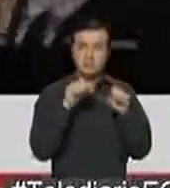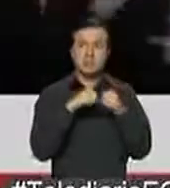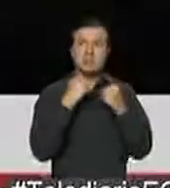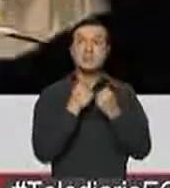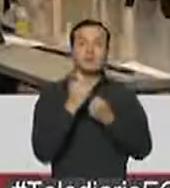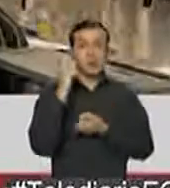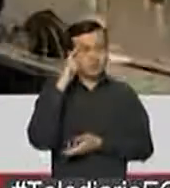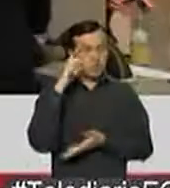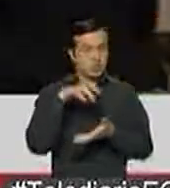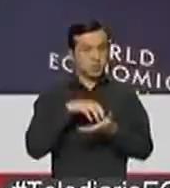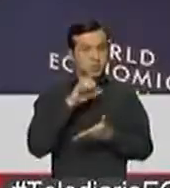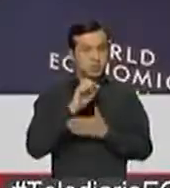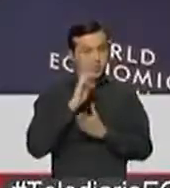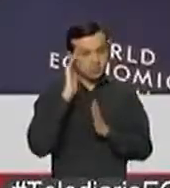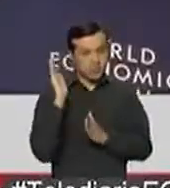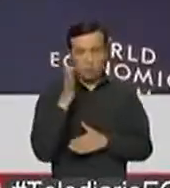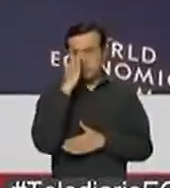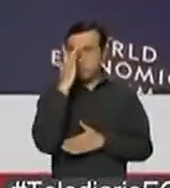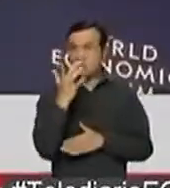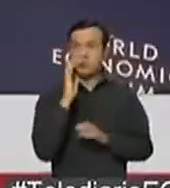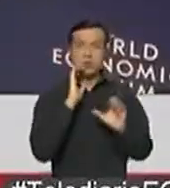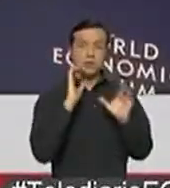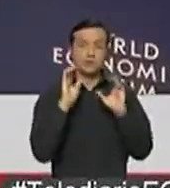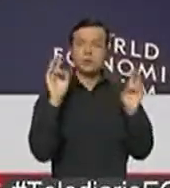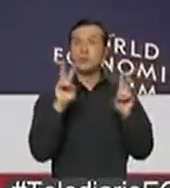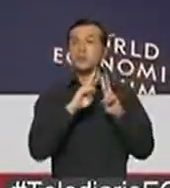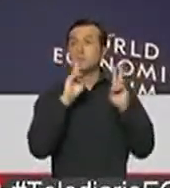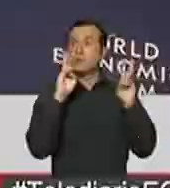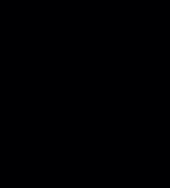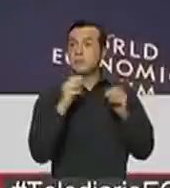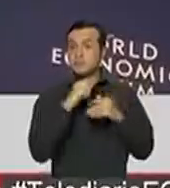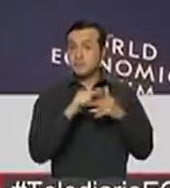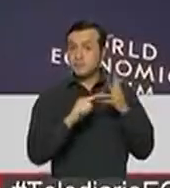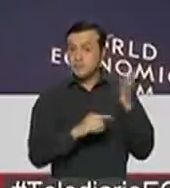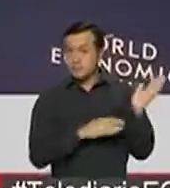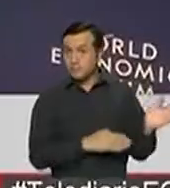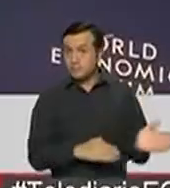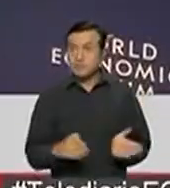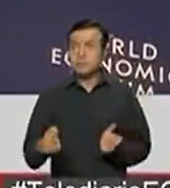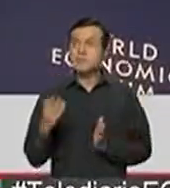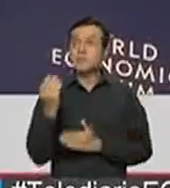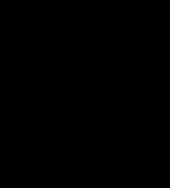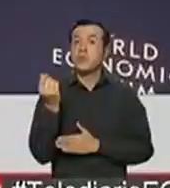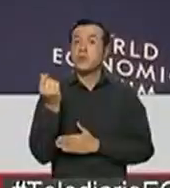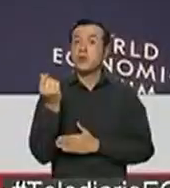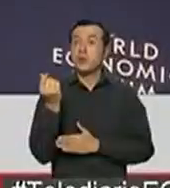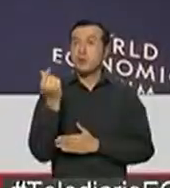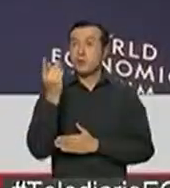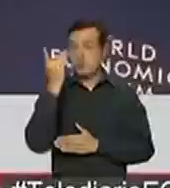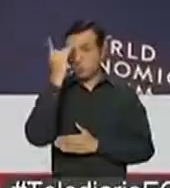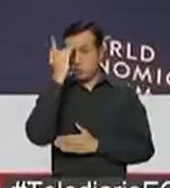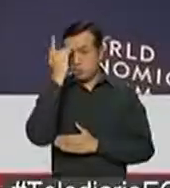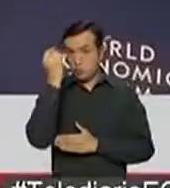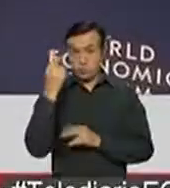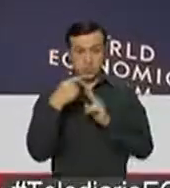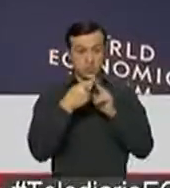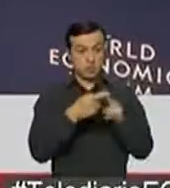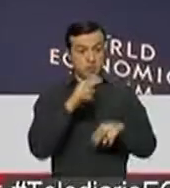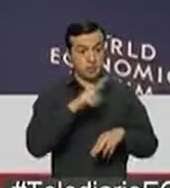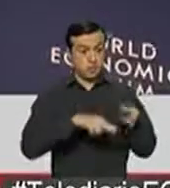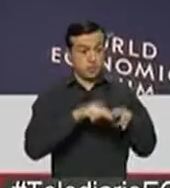maneja el gobierno nacional. Ya que se va a conversar sobre este inédito bono social que permitirá que